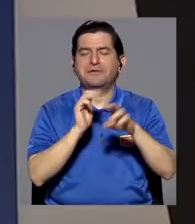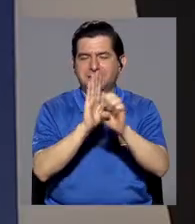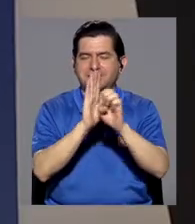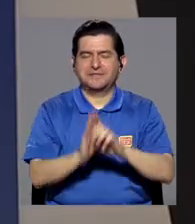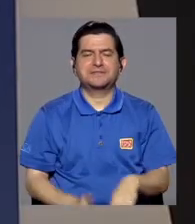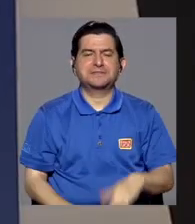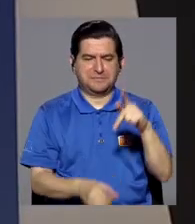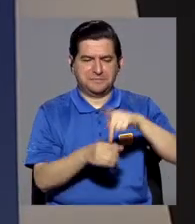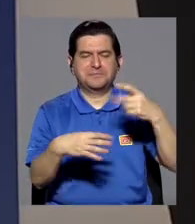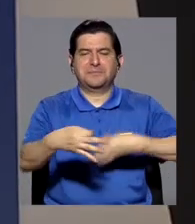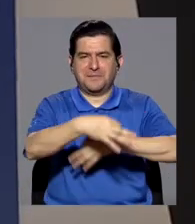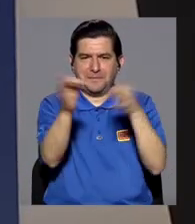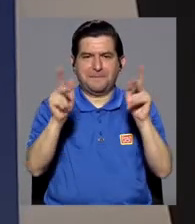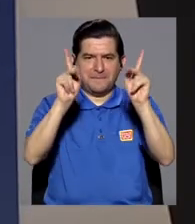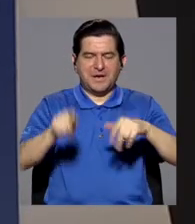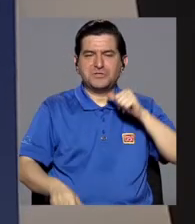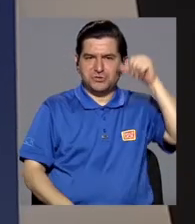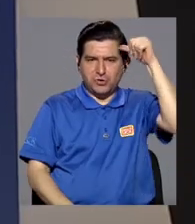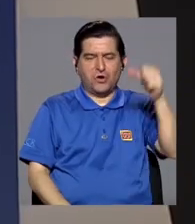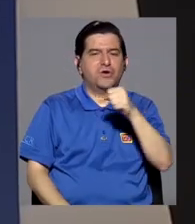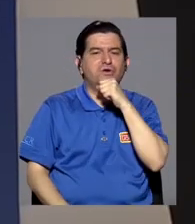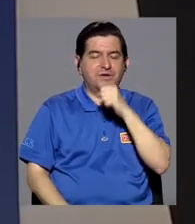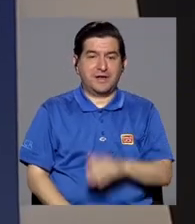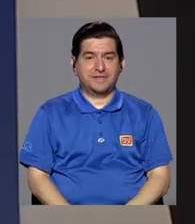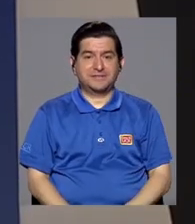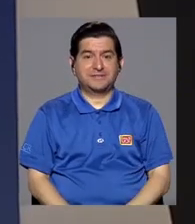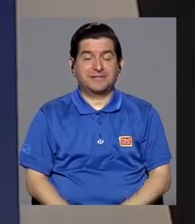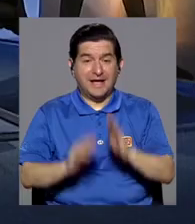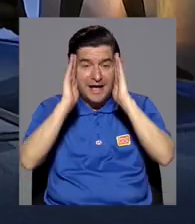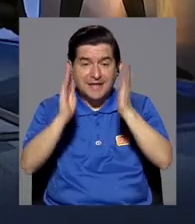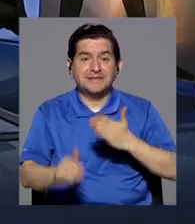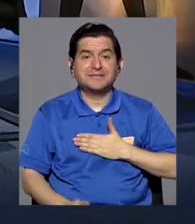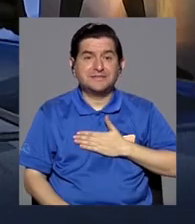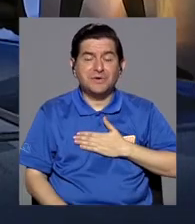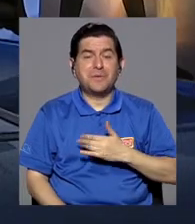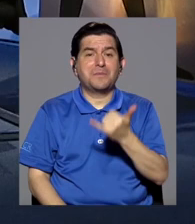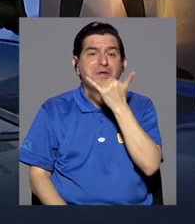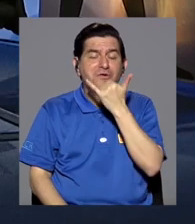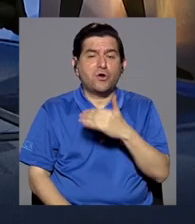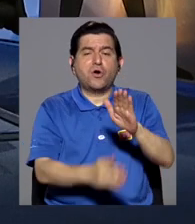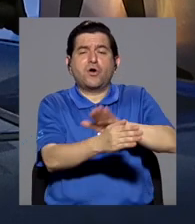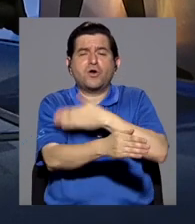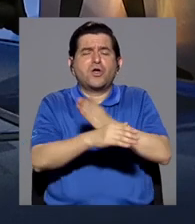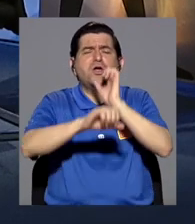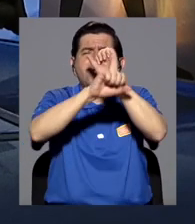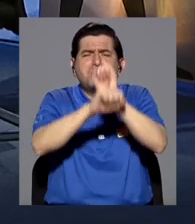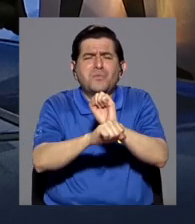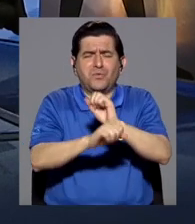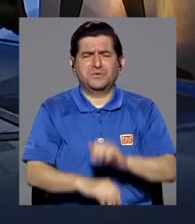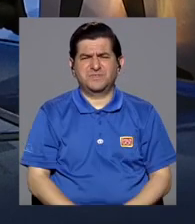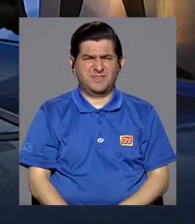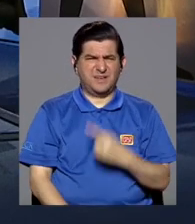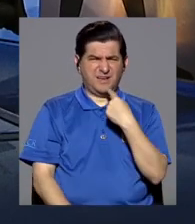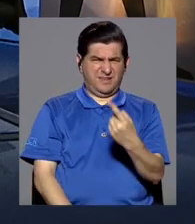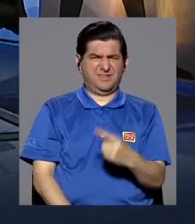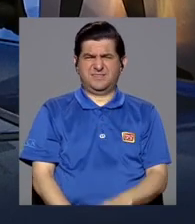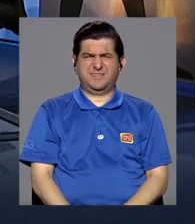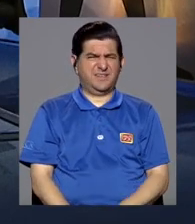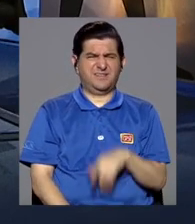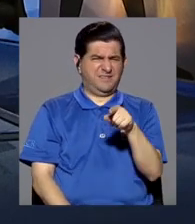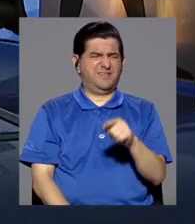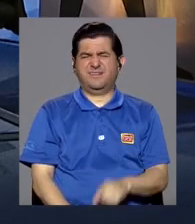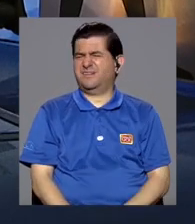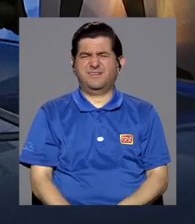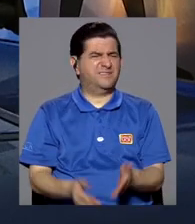que participe en un taller con personas adulto mayor o home y el bar y puse música clásica y llegaron y me dijeron no